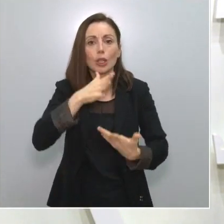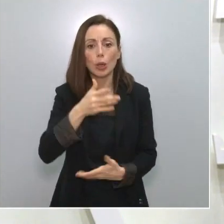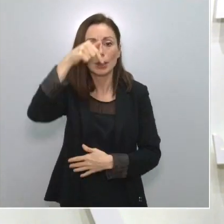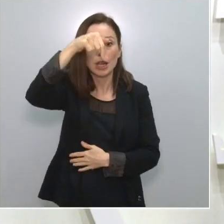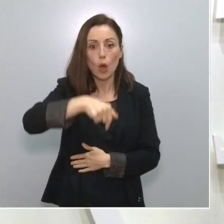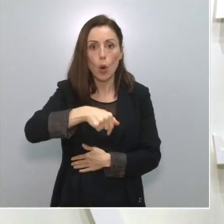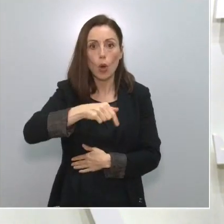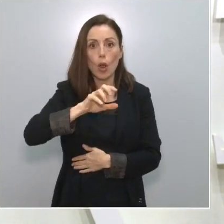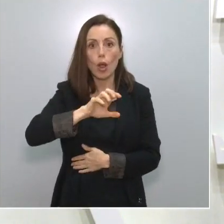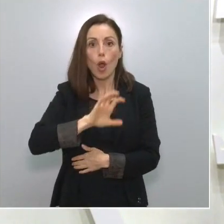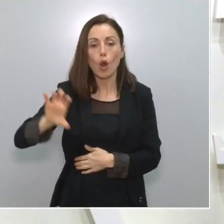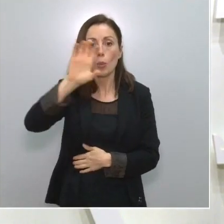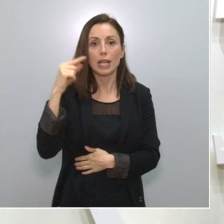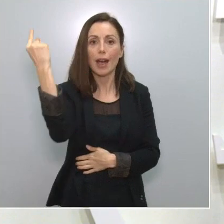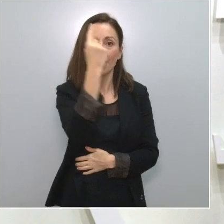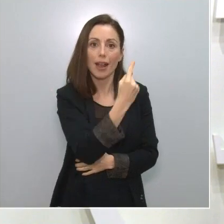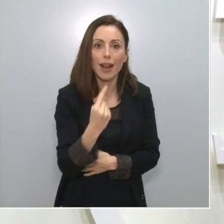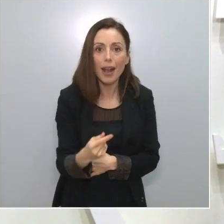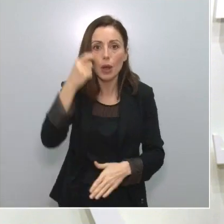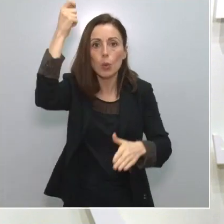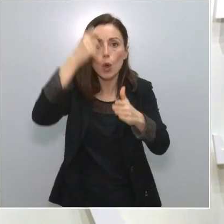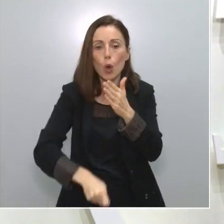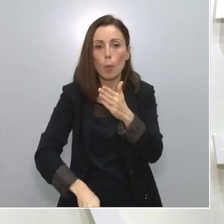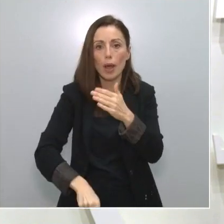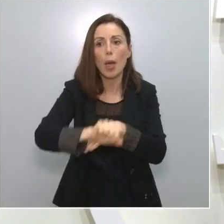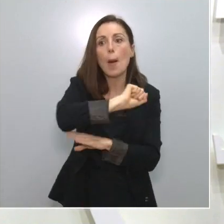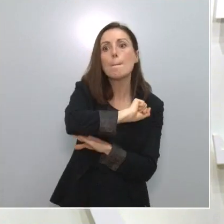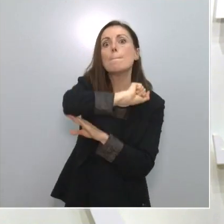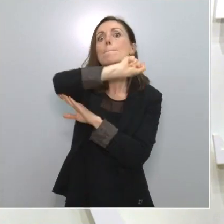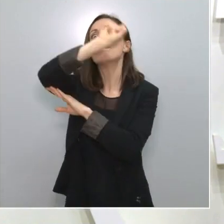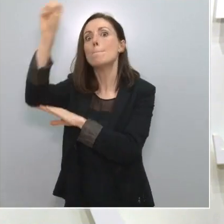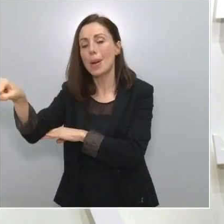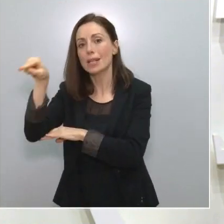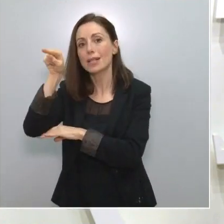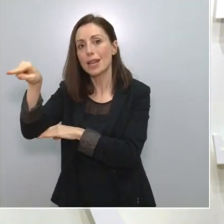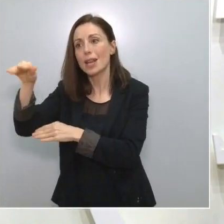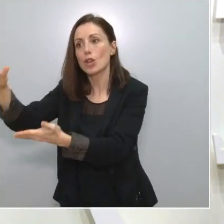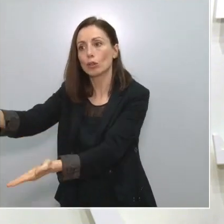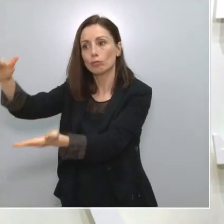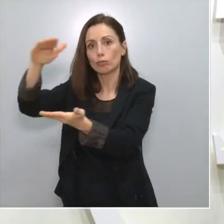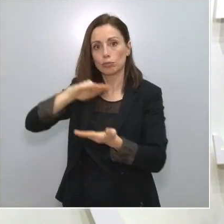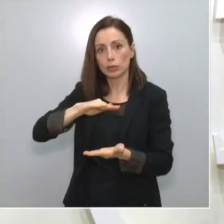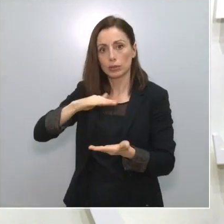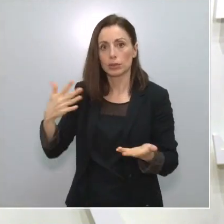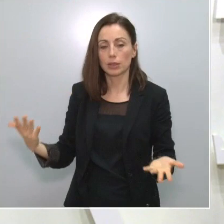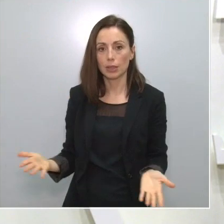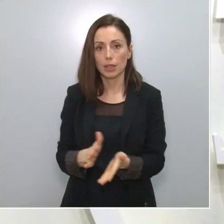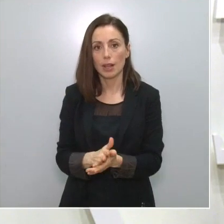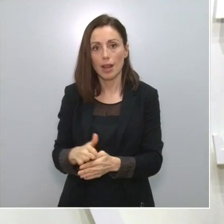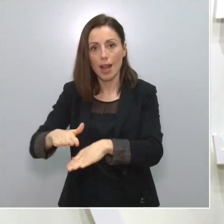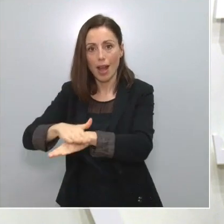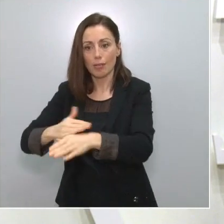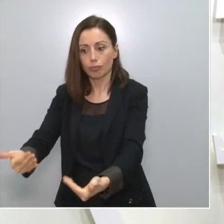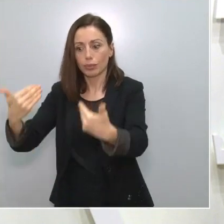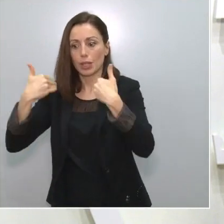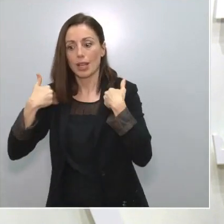hemos comprado las comunidades autónomas supera ampliamente al que hemos recibido del mando único, de la autoridad sanitaria